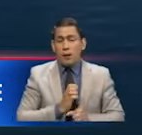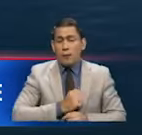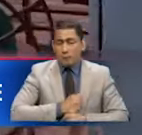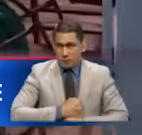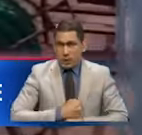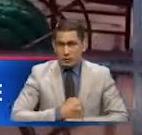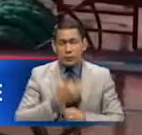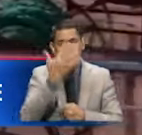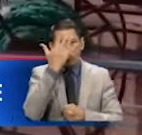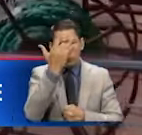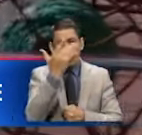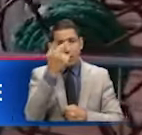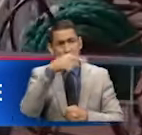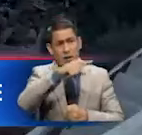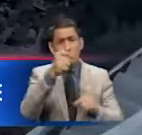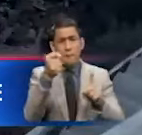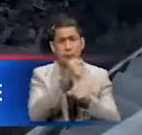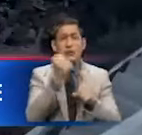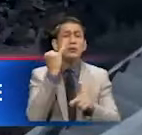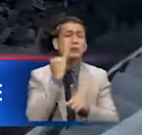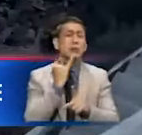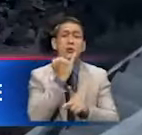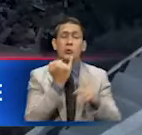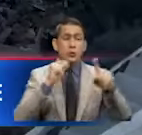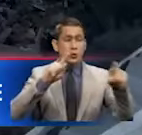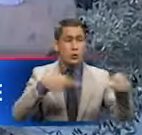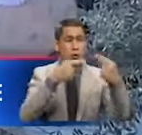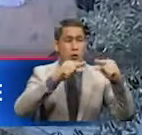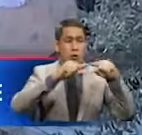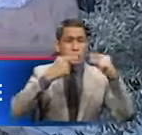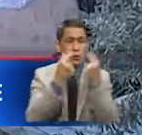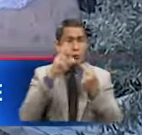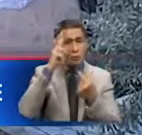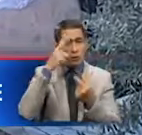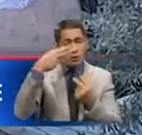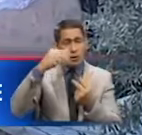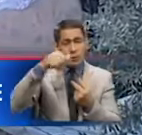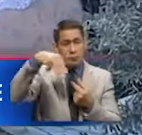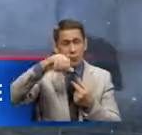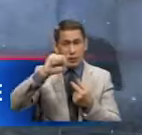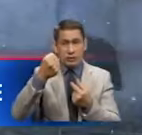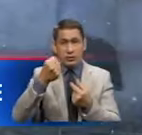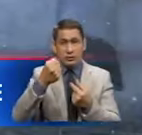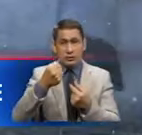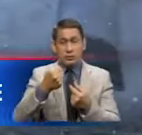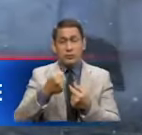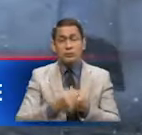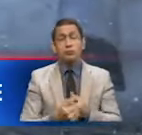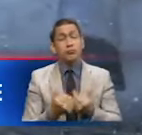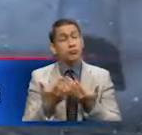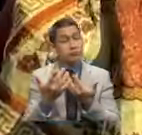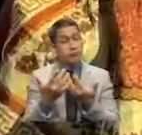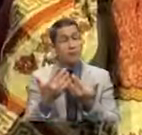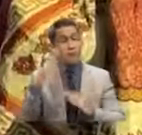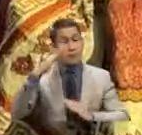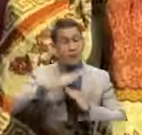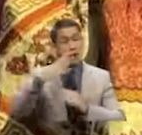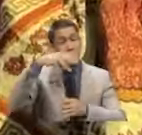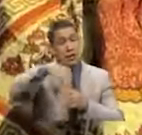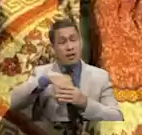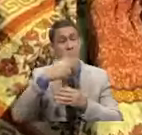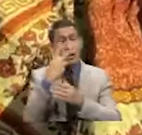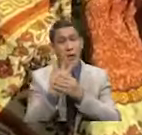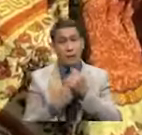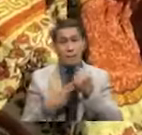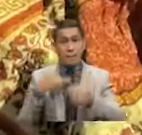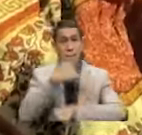Israel y Hamas. Qatar, país mediador en el conflicto, afirmó que falta mucho para un cese de las hostilidades. Pamela Montilla,